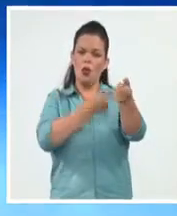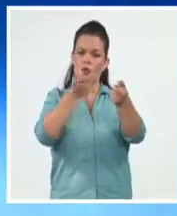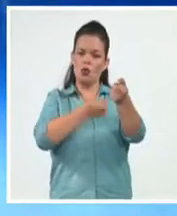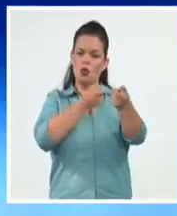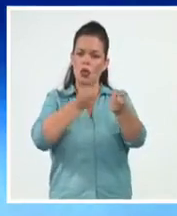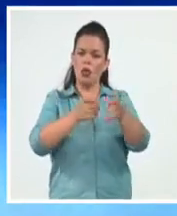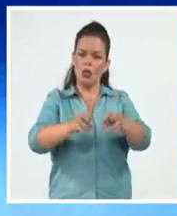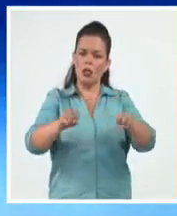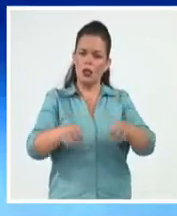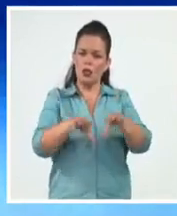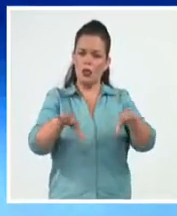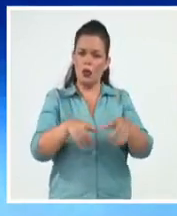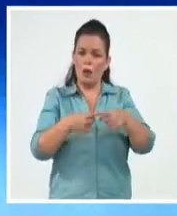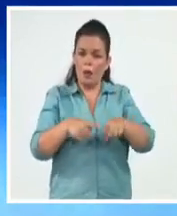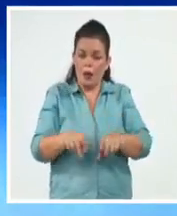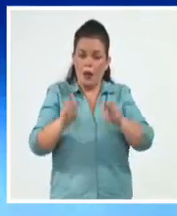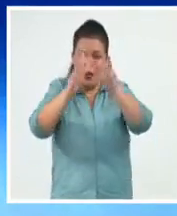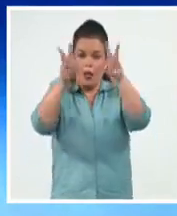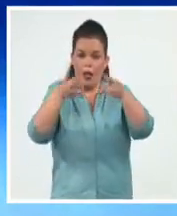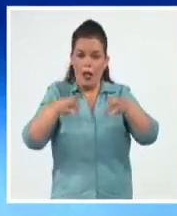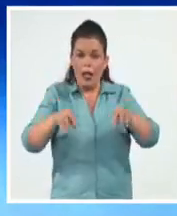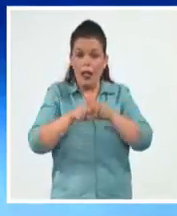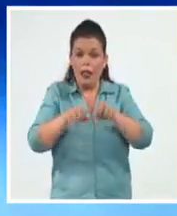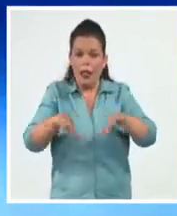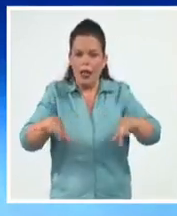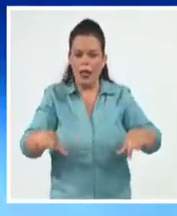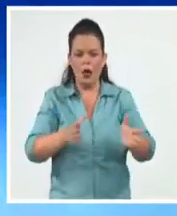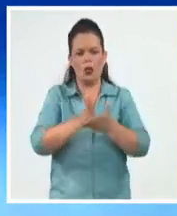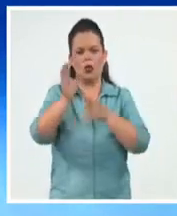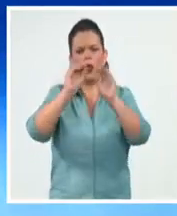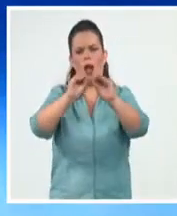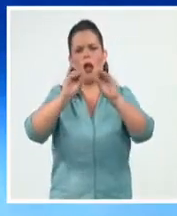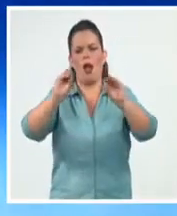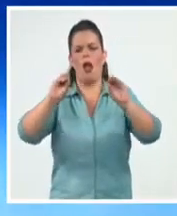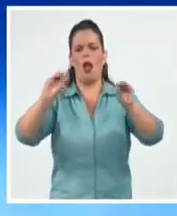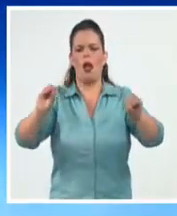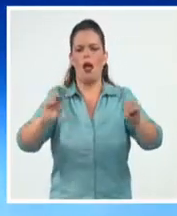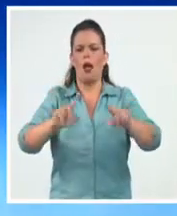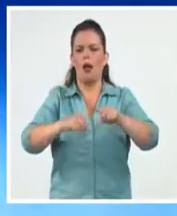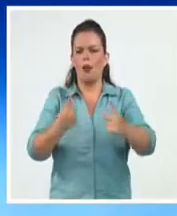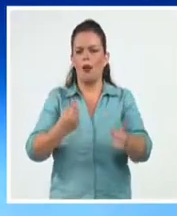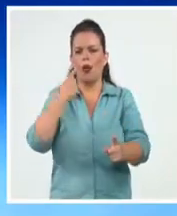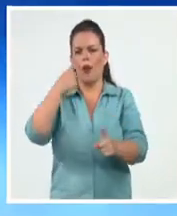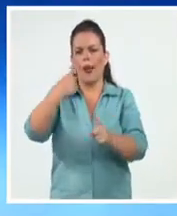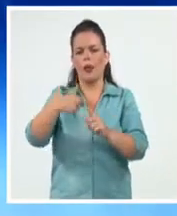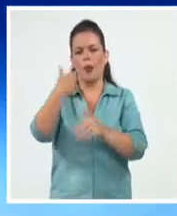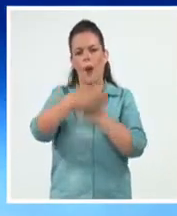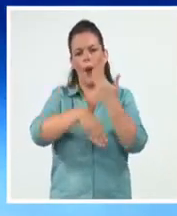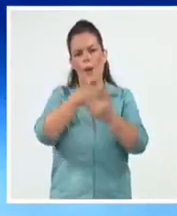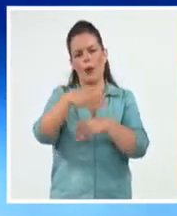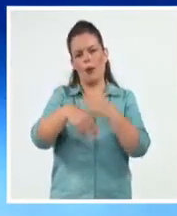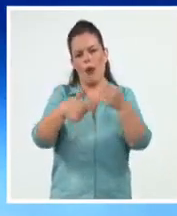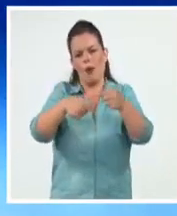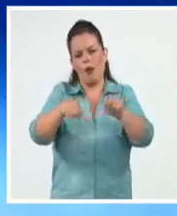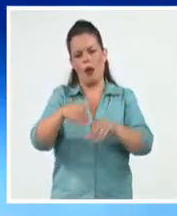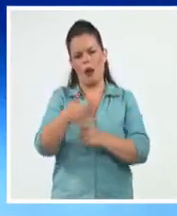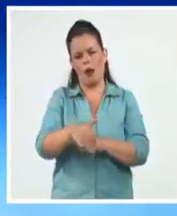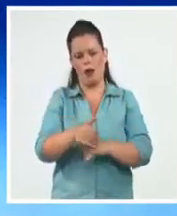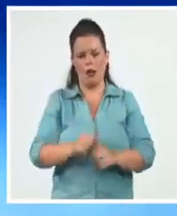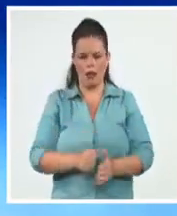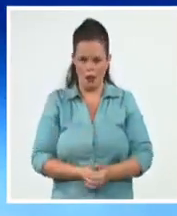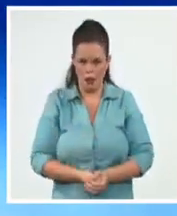no se detienen los llamados, llamados a generar más violencia y hechos vandálicos. Laboratorios de intoxicación mediática